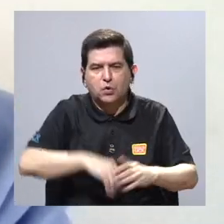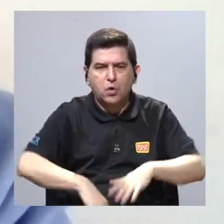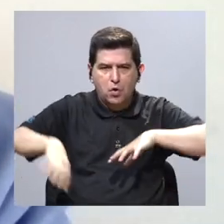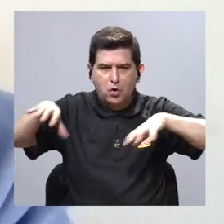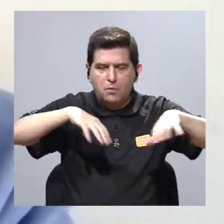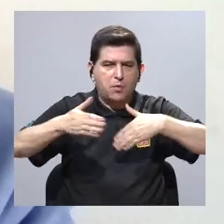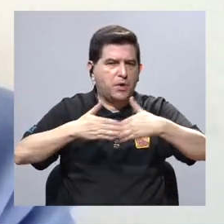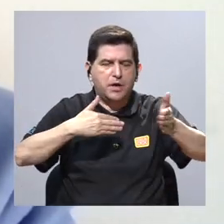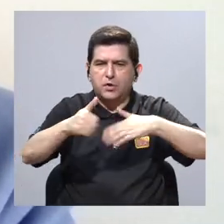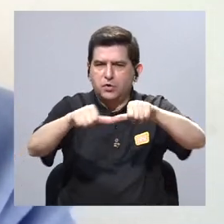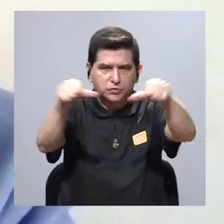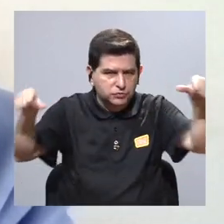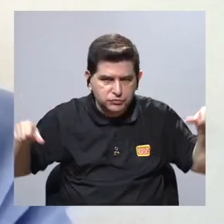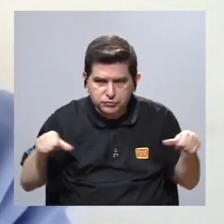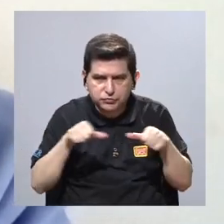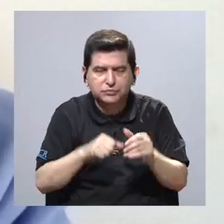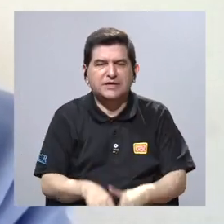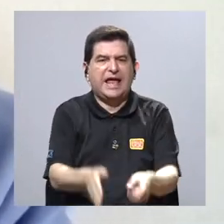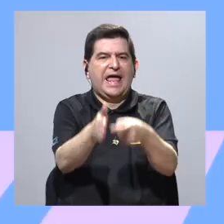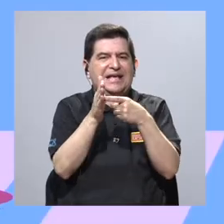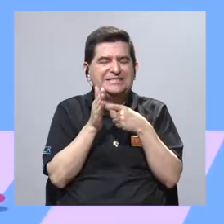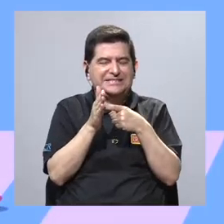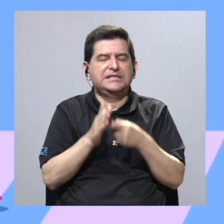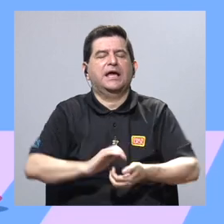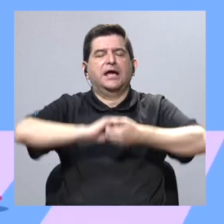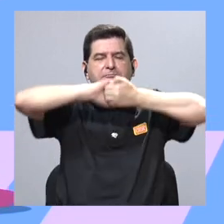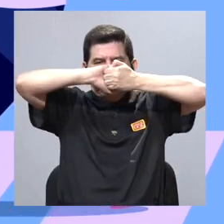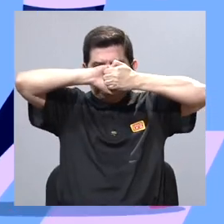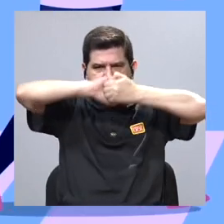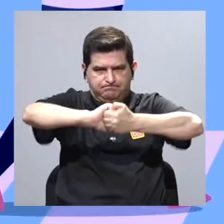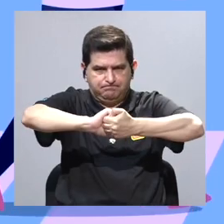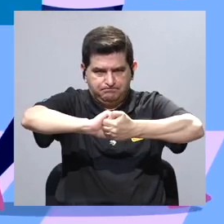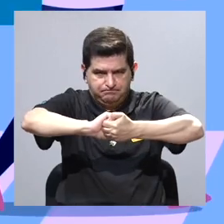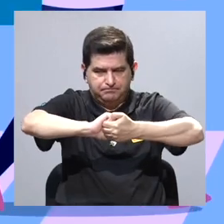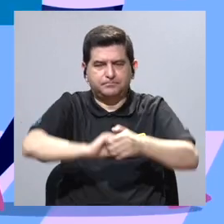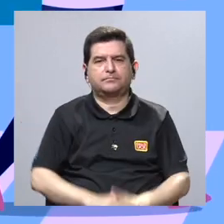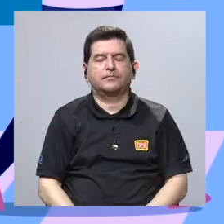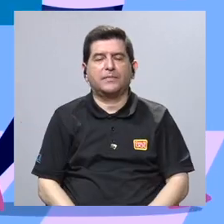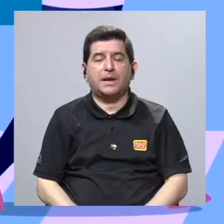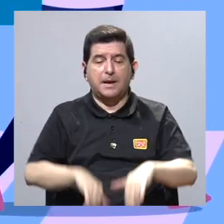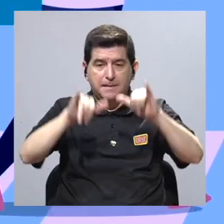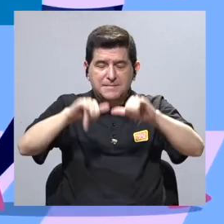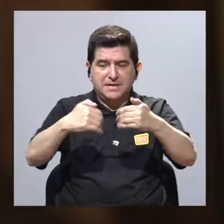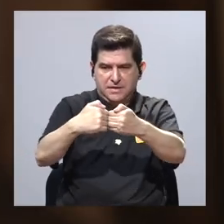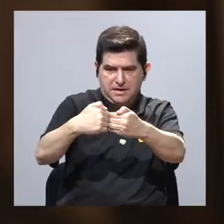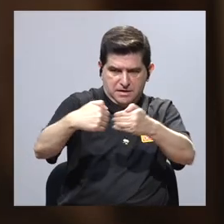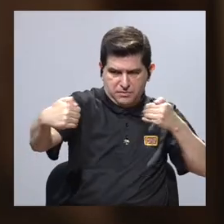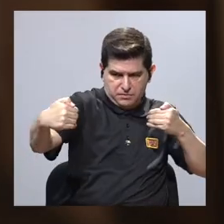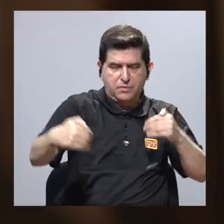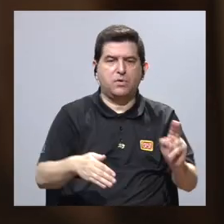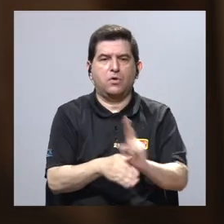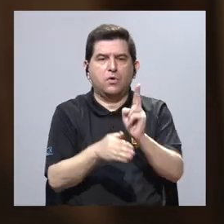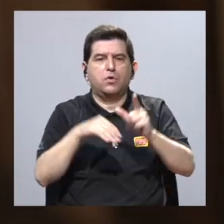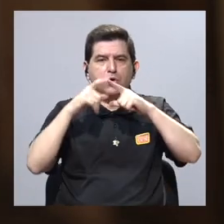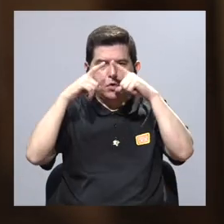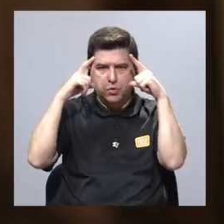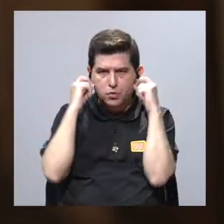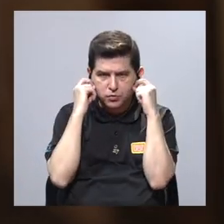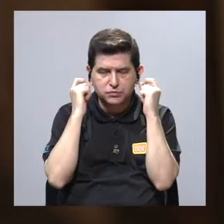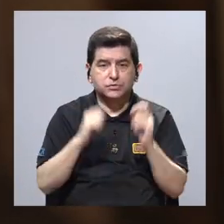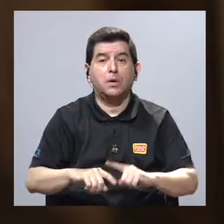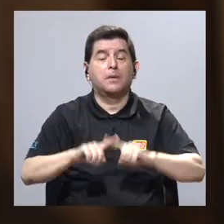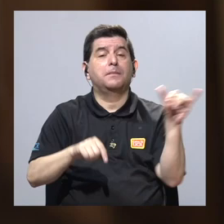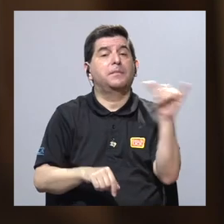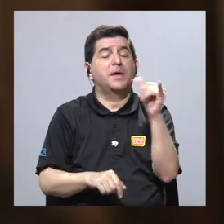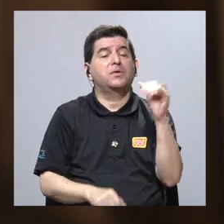movemos en cualquier área, exige solidaridad, exige distanciamiento, exige el uso de la mascarilla.